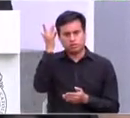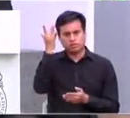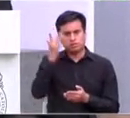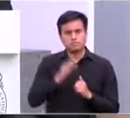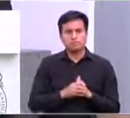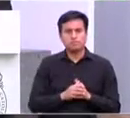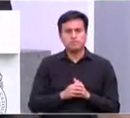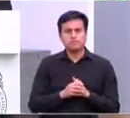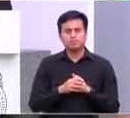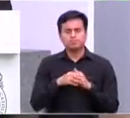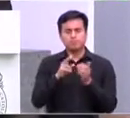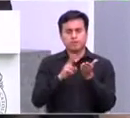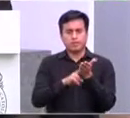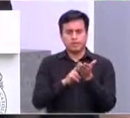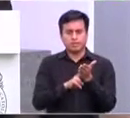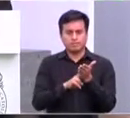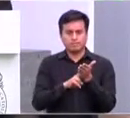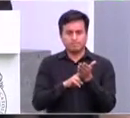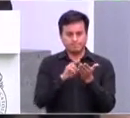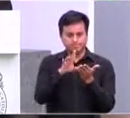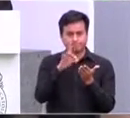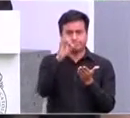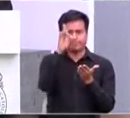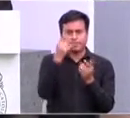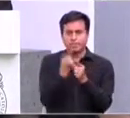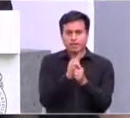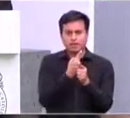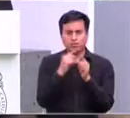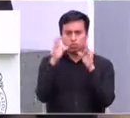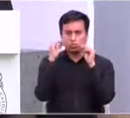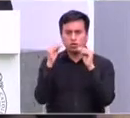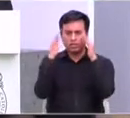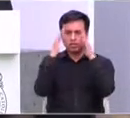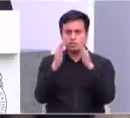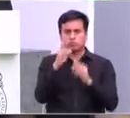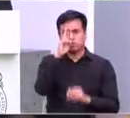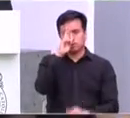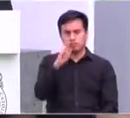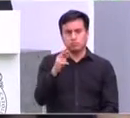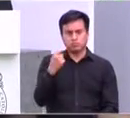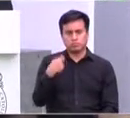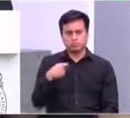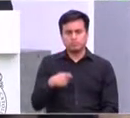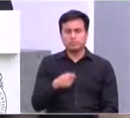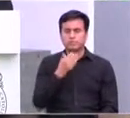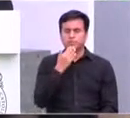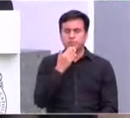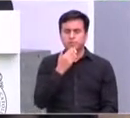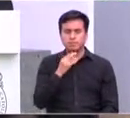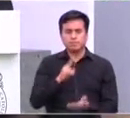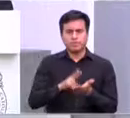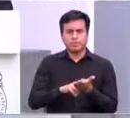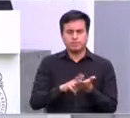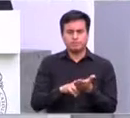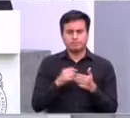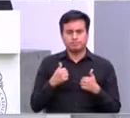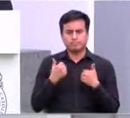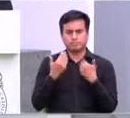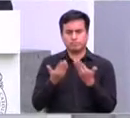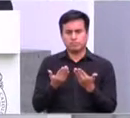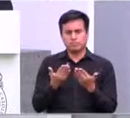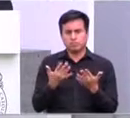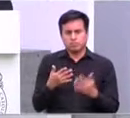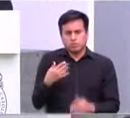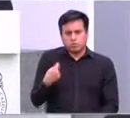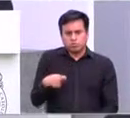de la verdad encontrada en el diálogo atento y respetuoso y de la verdad que lleva a un